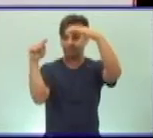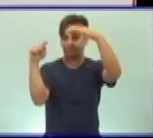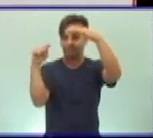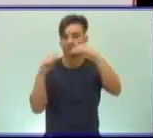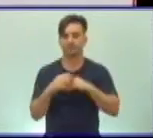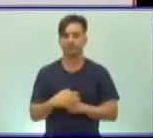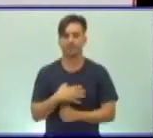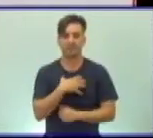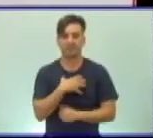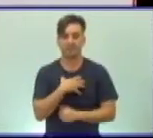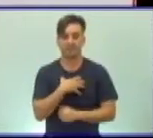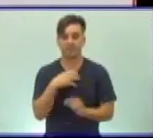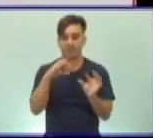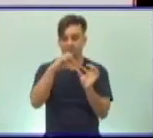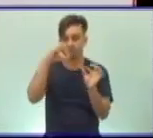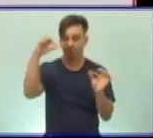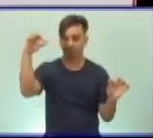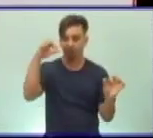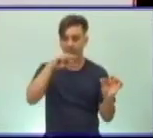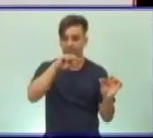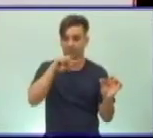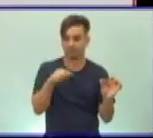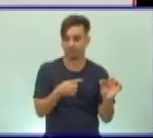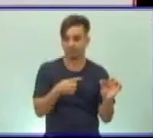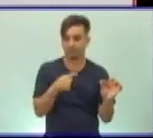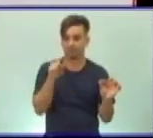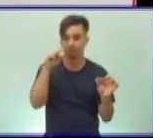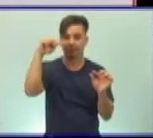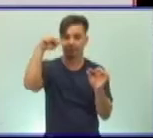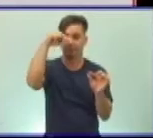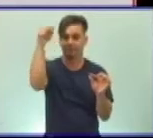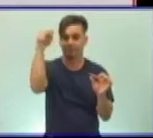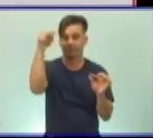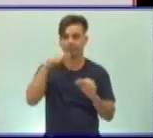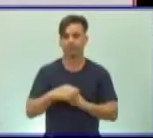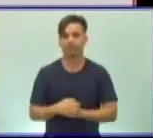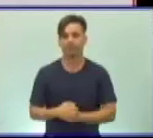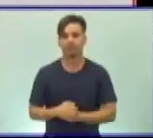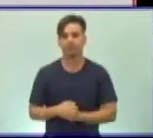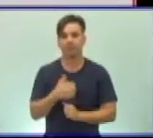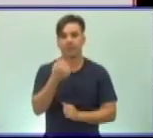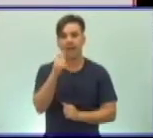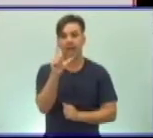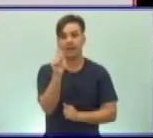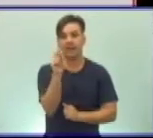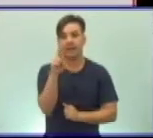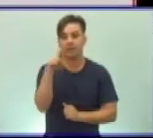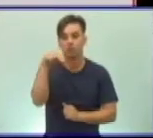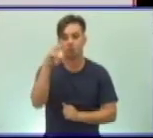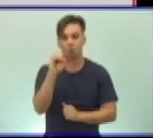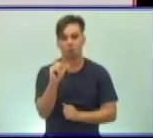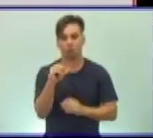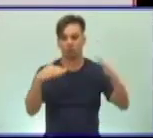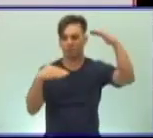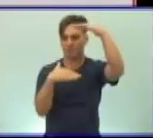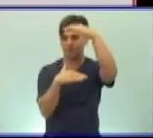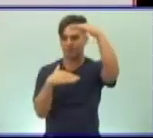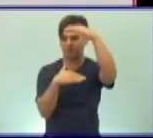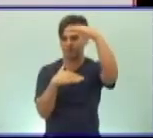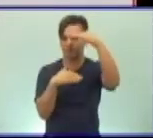CAE son alternos entre paralelas. Podemos escribir la relación y